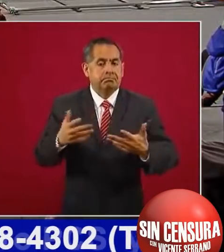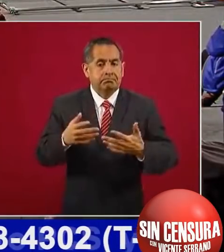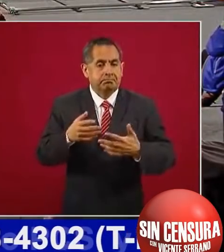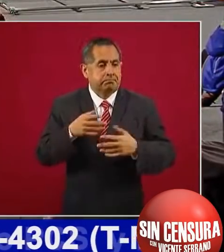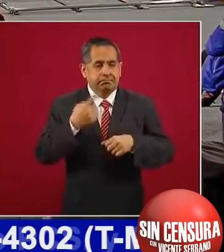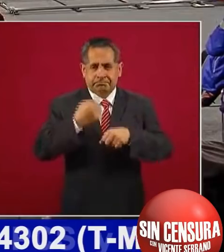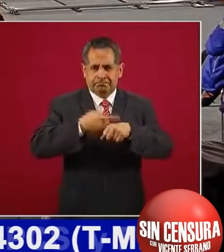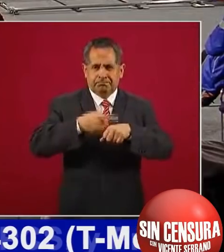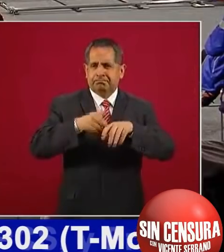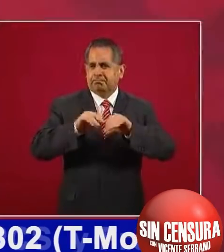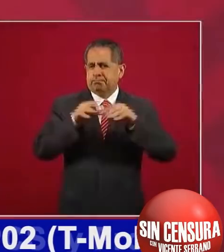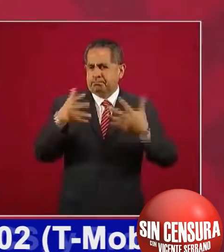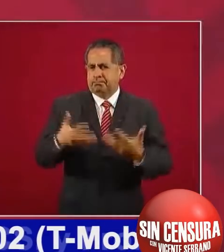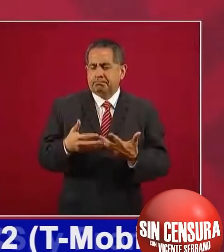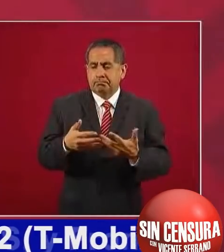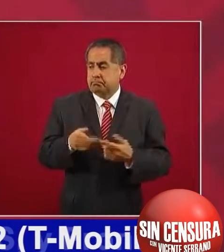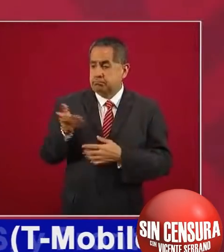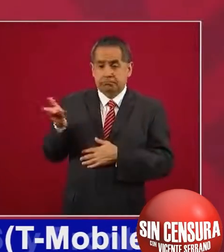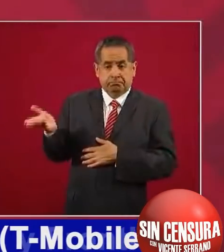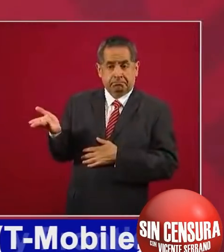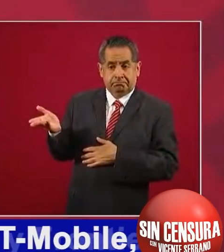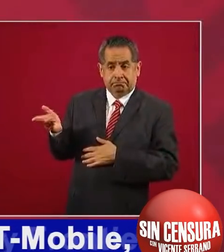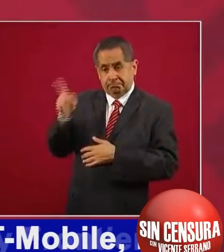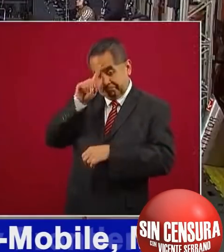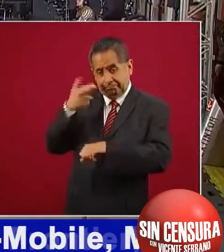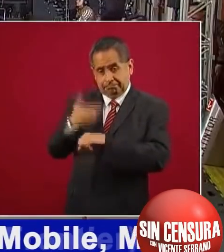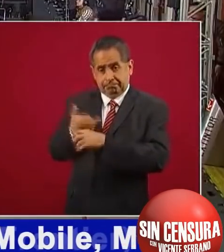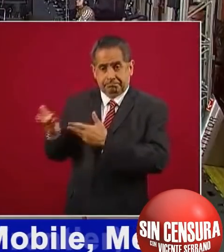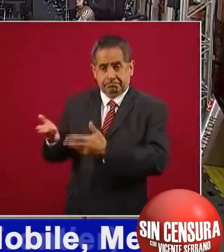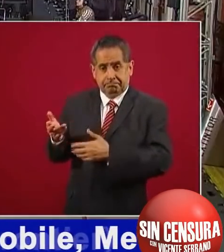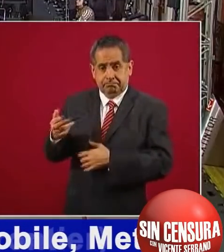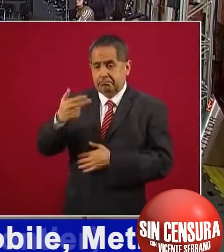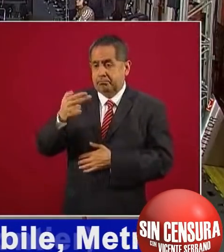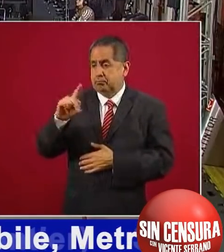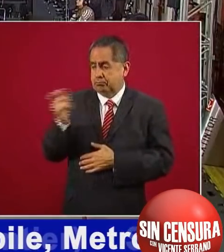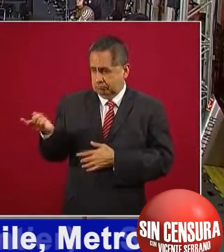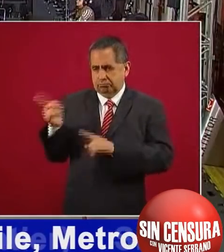pandemia. Y aquí está, es Hugo. A ver.